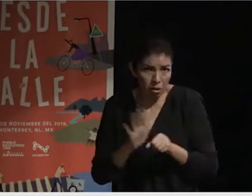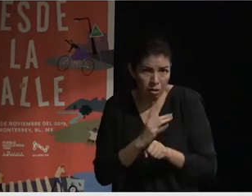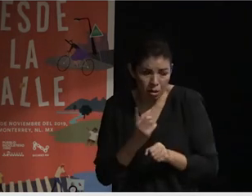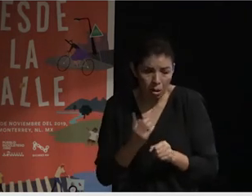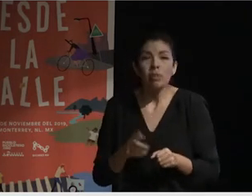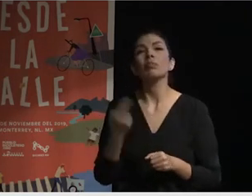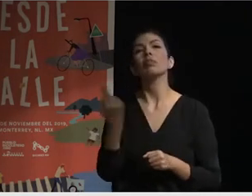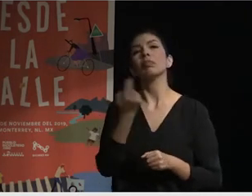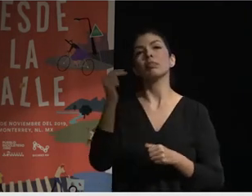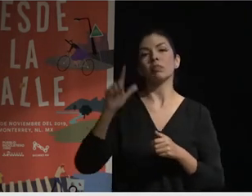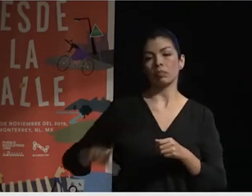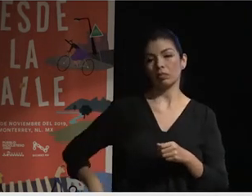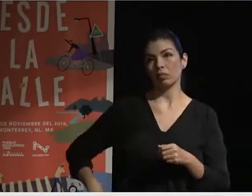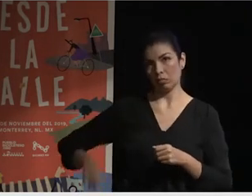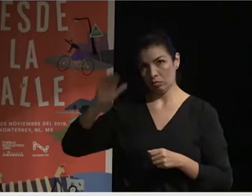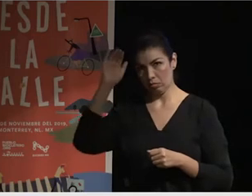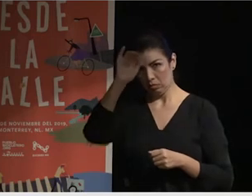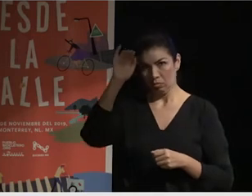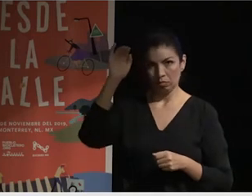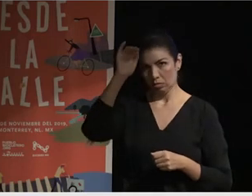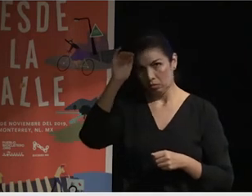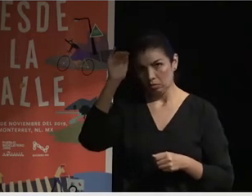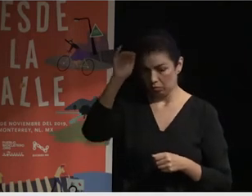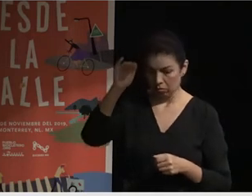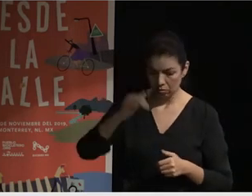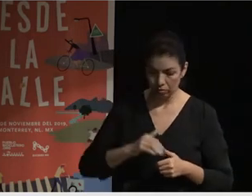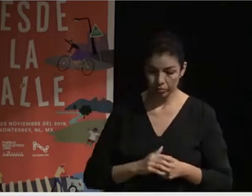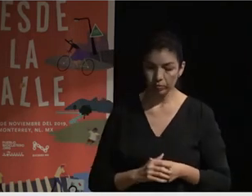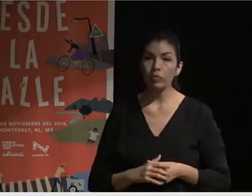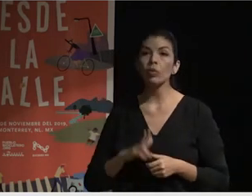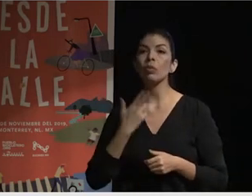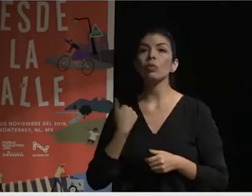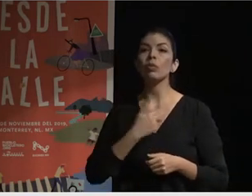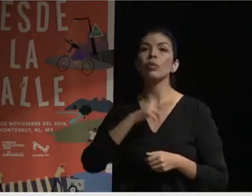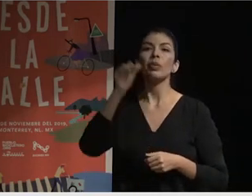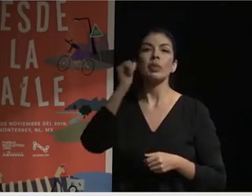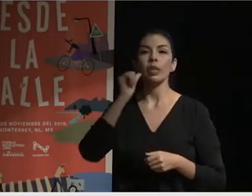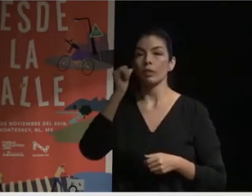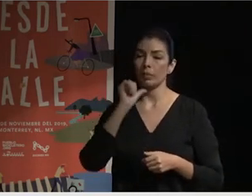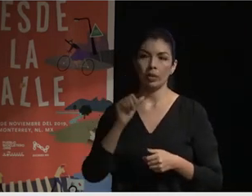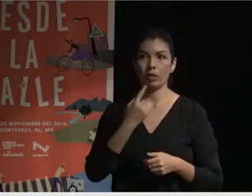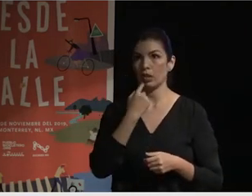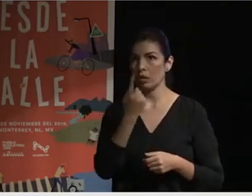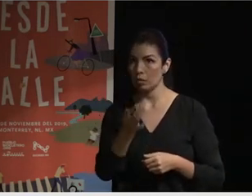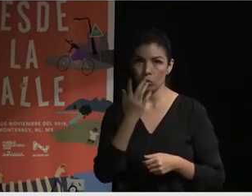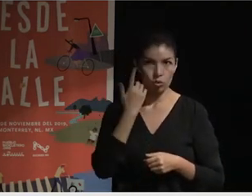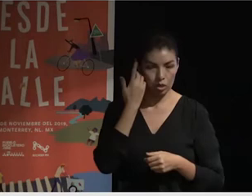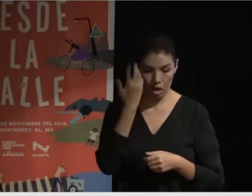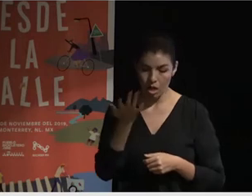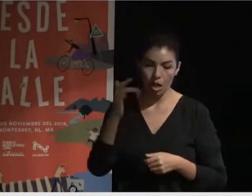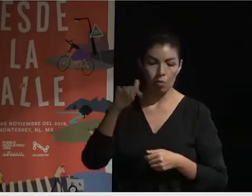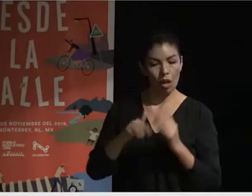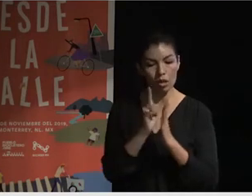como una idea, estamos siempre con la idea de querer una construcción de una política pública y estamos siempre pensando como